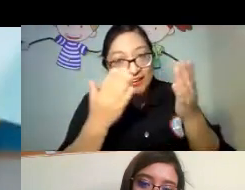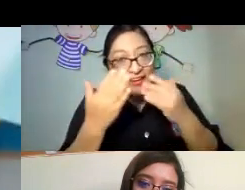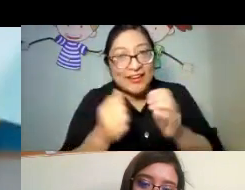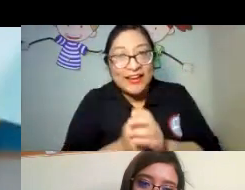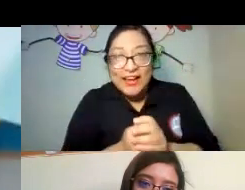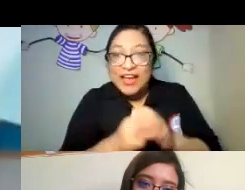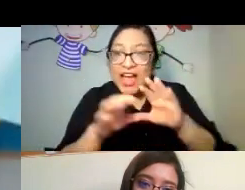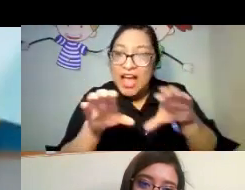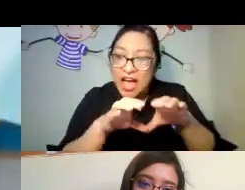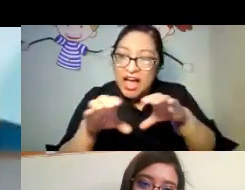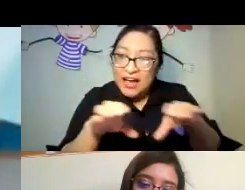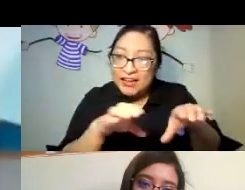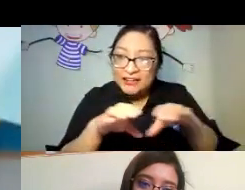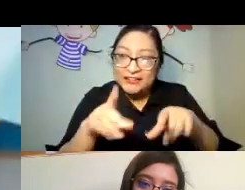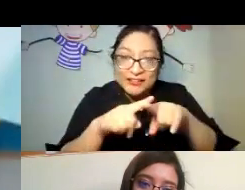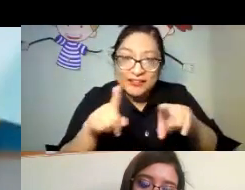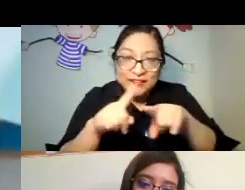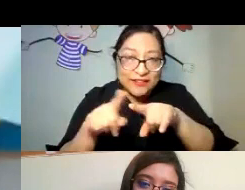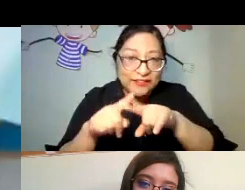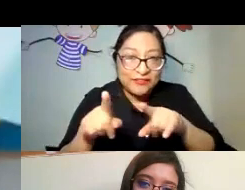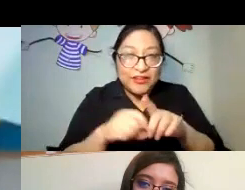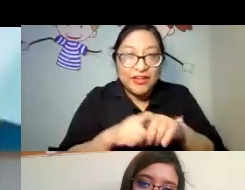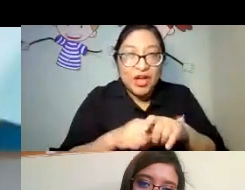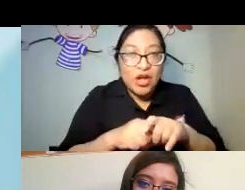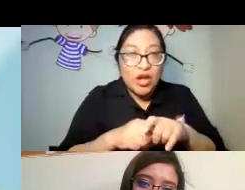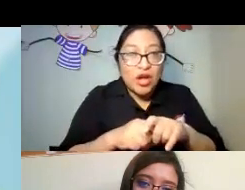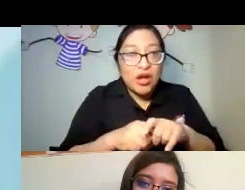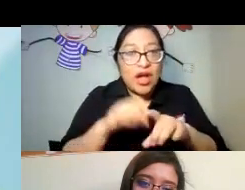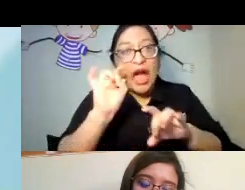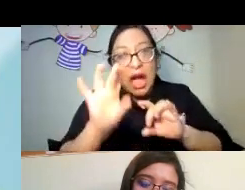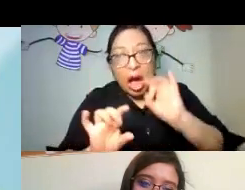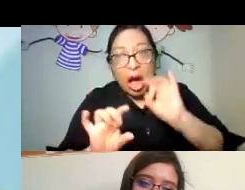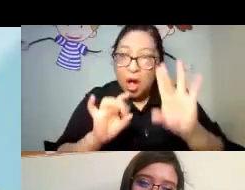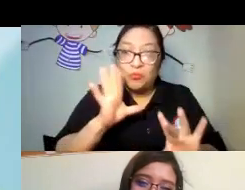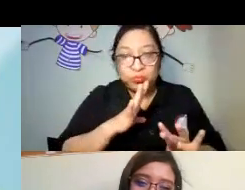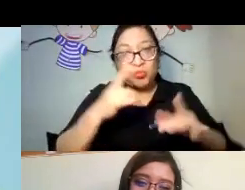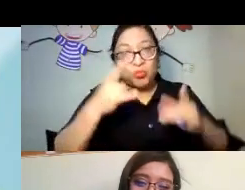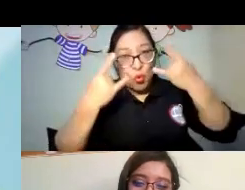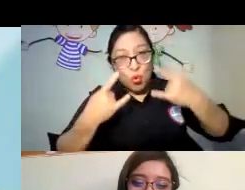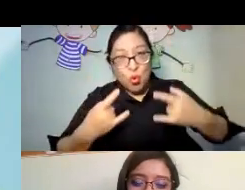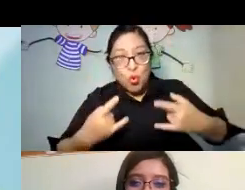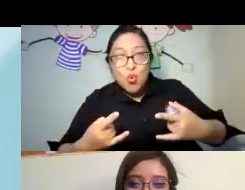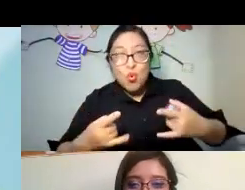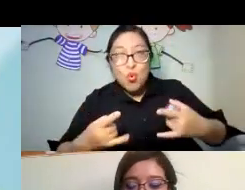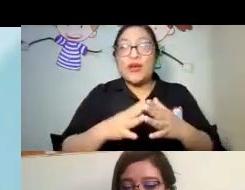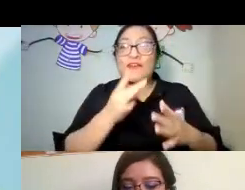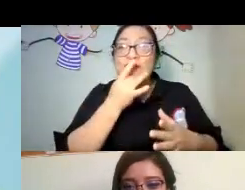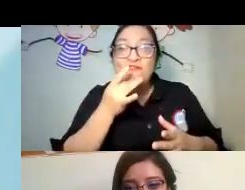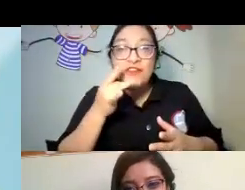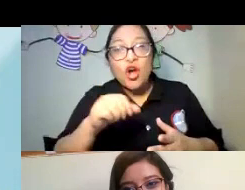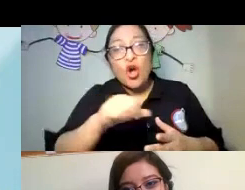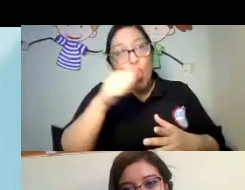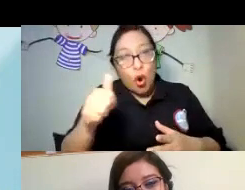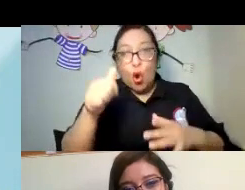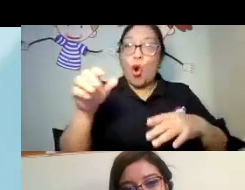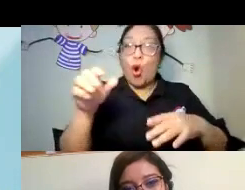actividades. Unos se encuentran con uniforme de física, otros en el laboratorio de computación, otros están en